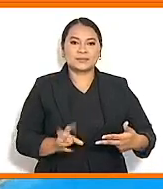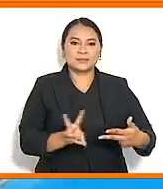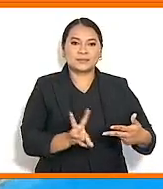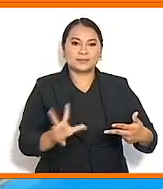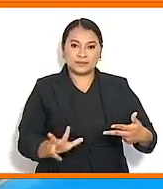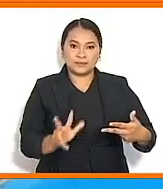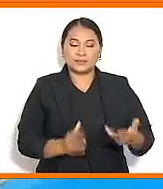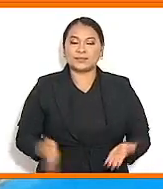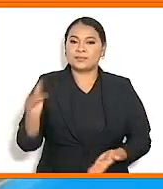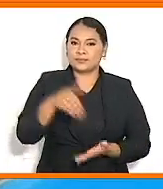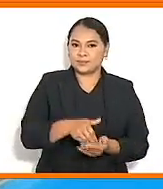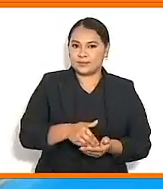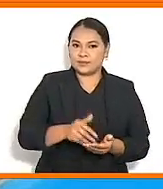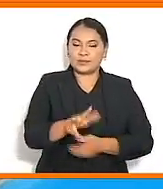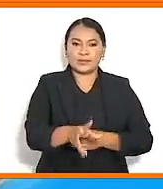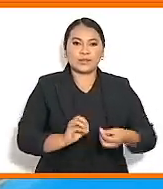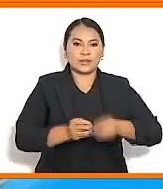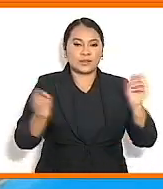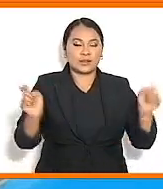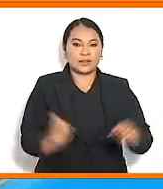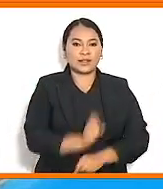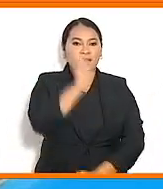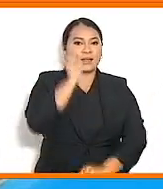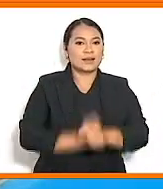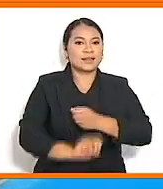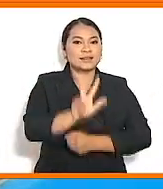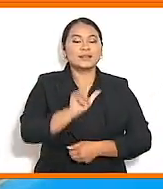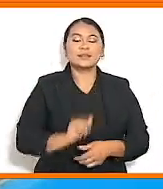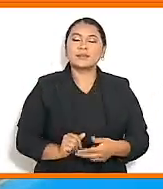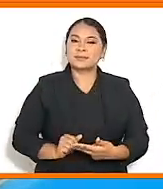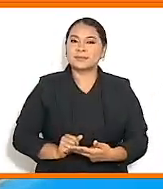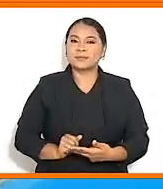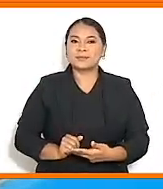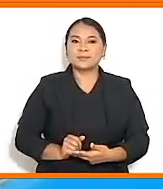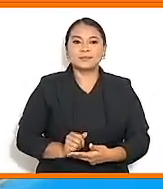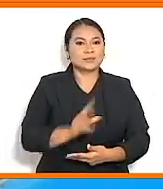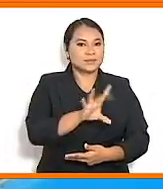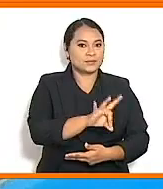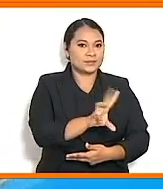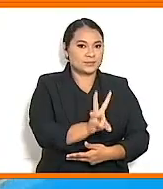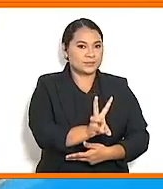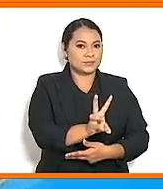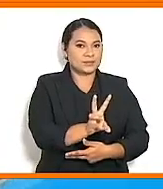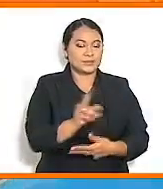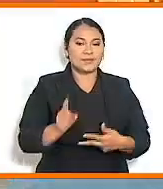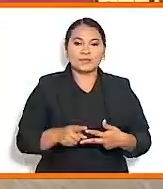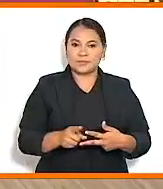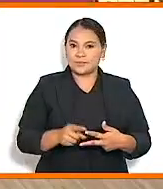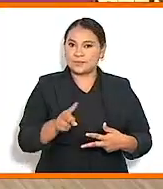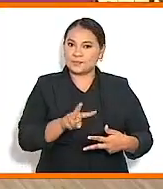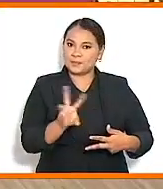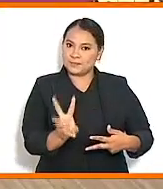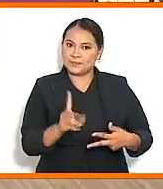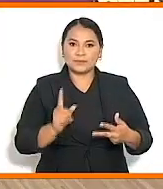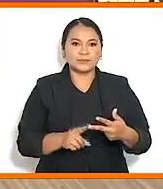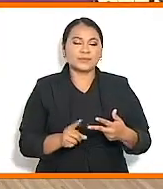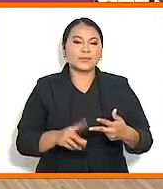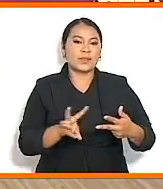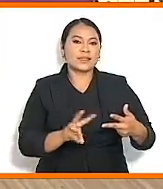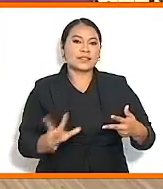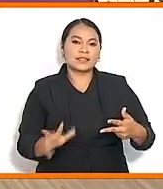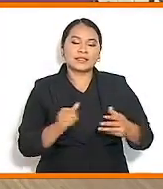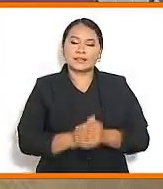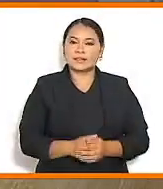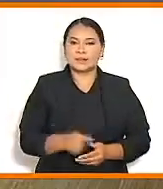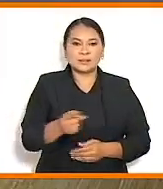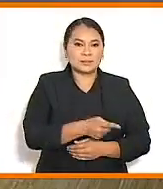63. Con mucho gusto te repito, tus tres números ganadores son 86, 26 y 63.